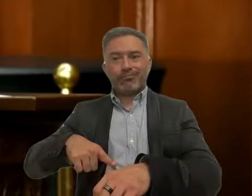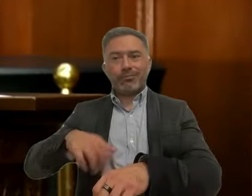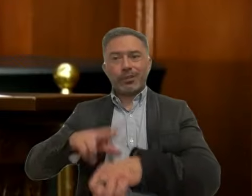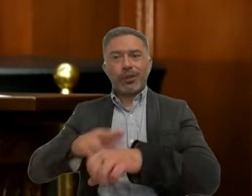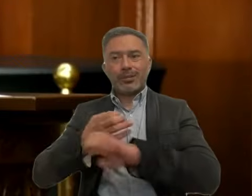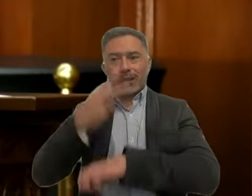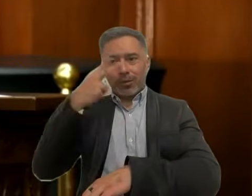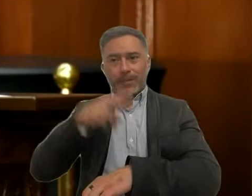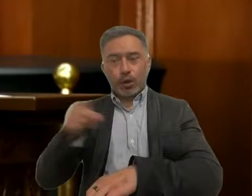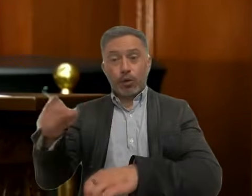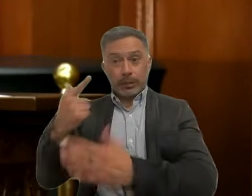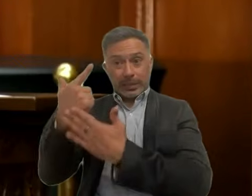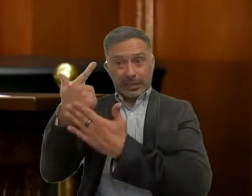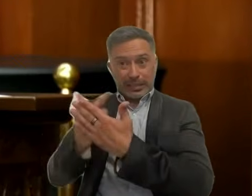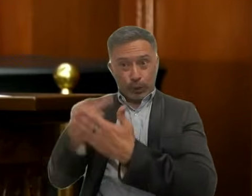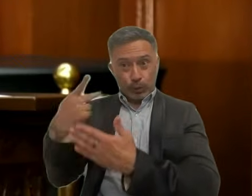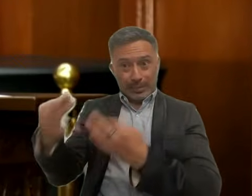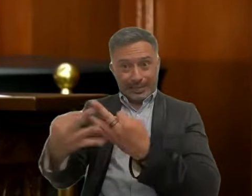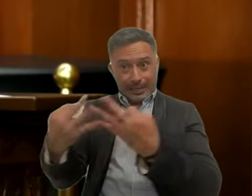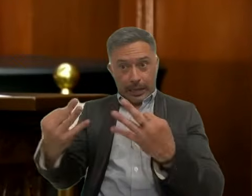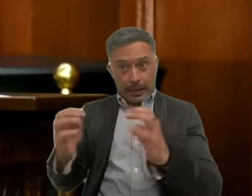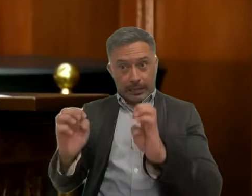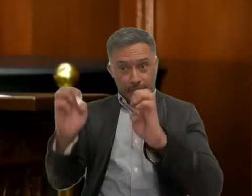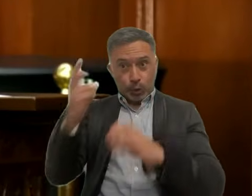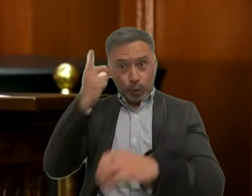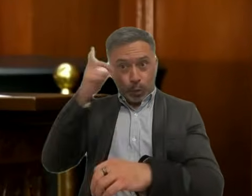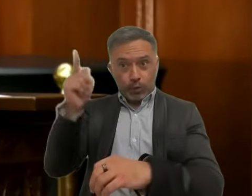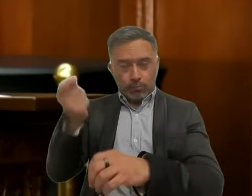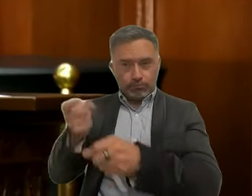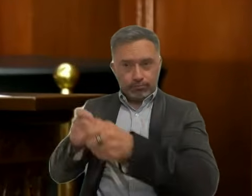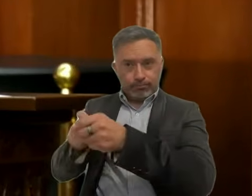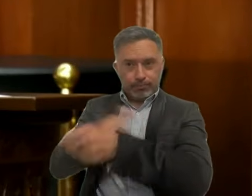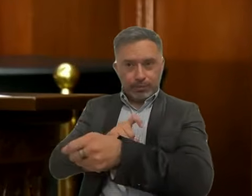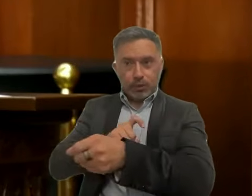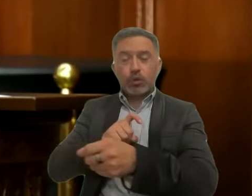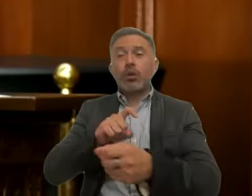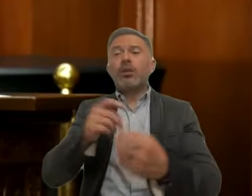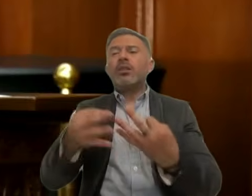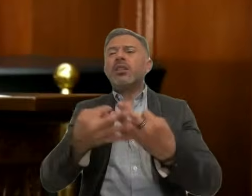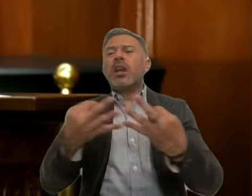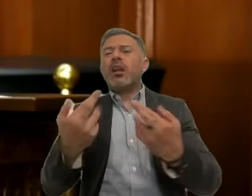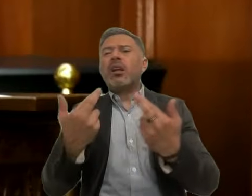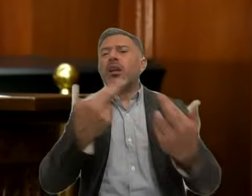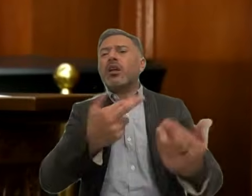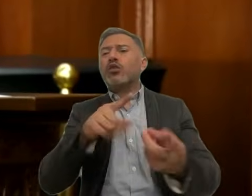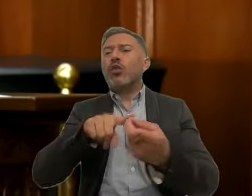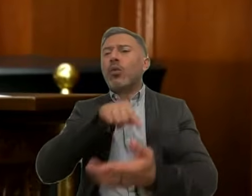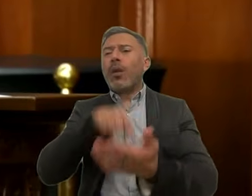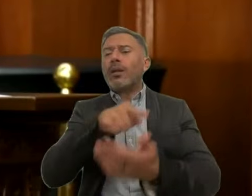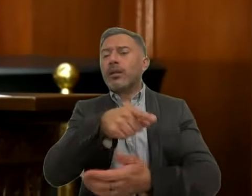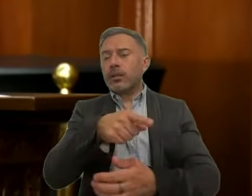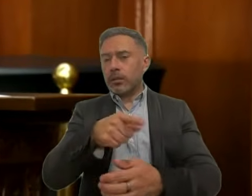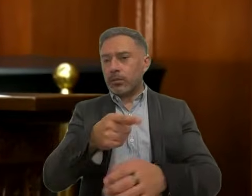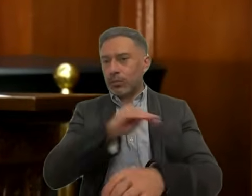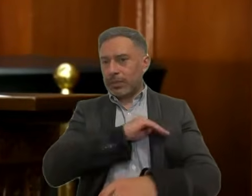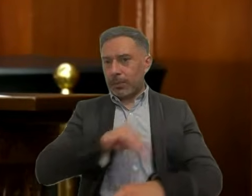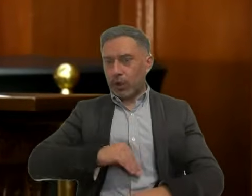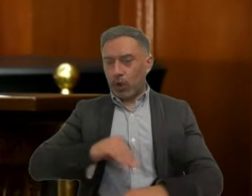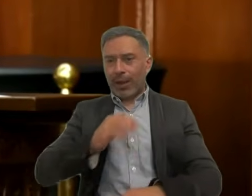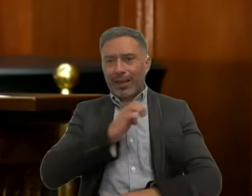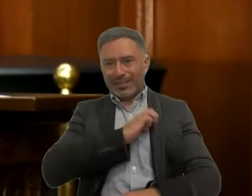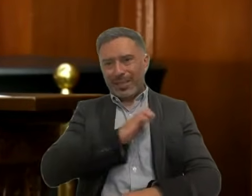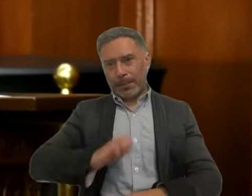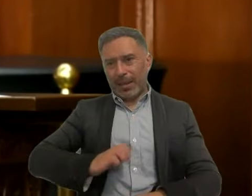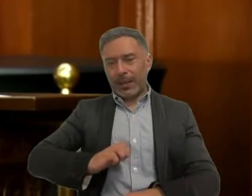del Gobierno del Estado un inmueble ubicado en el municipio de Ecatepec de Morelos, Estado de México, para donarlo